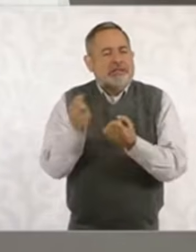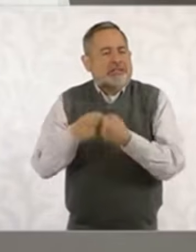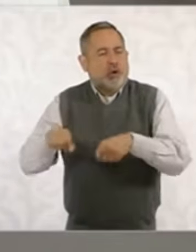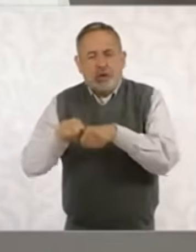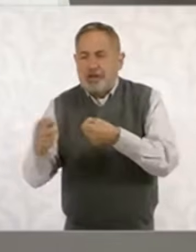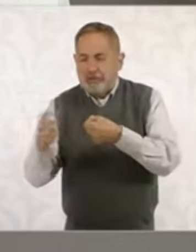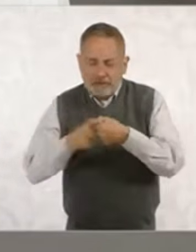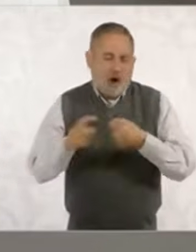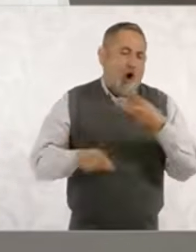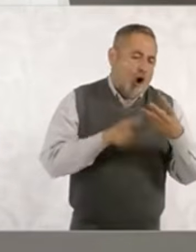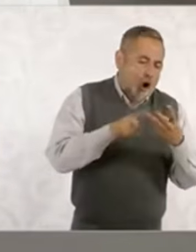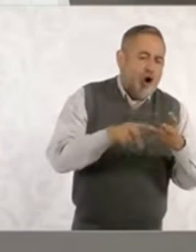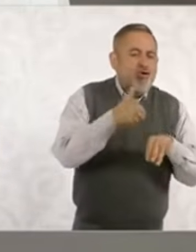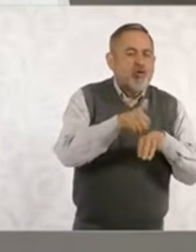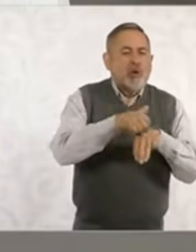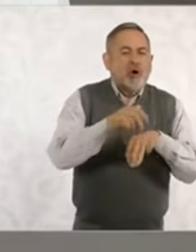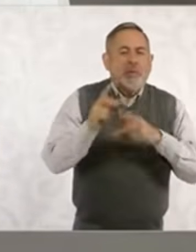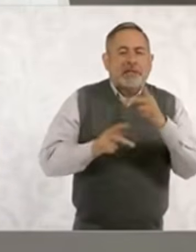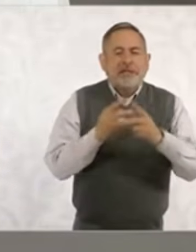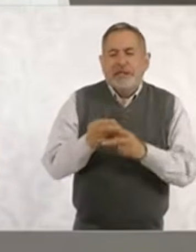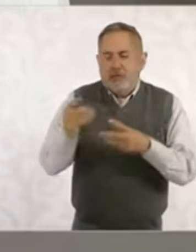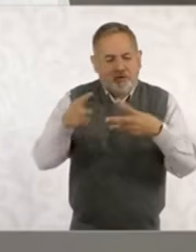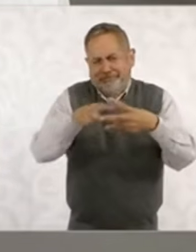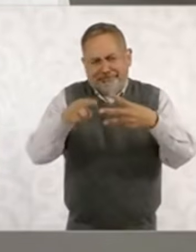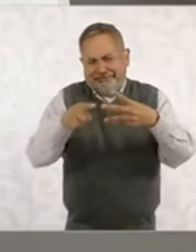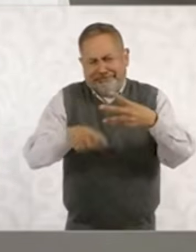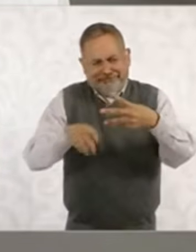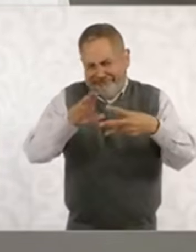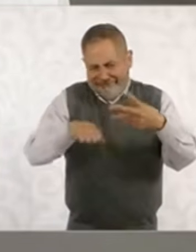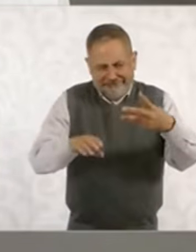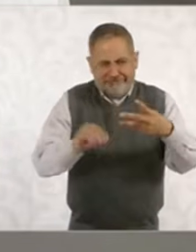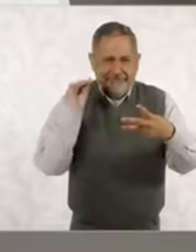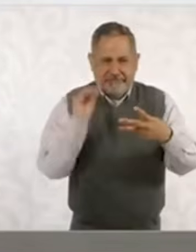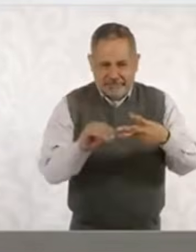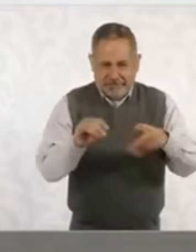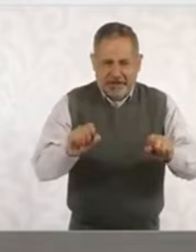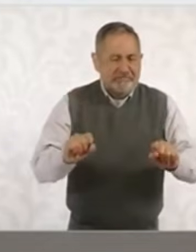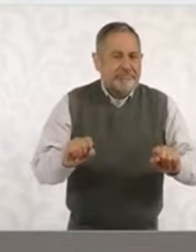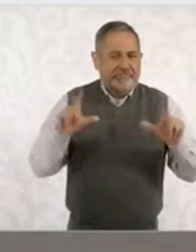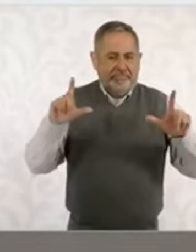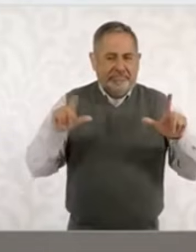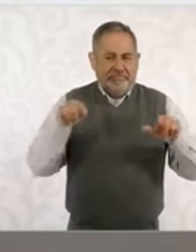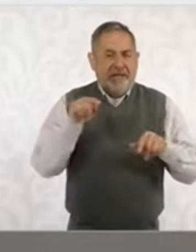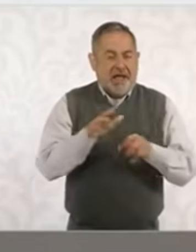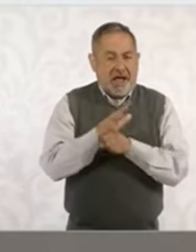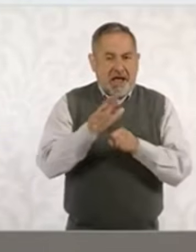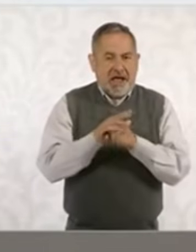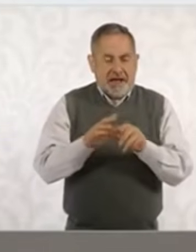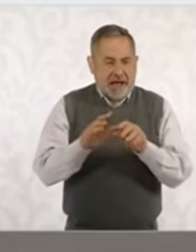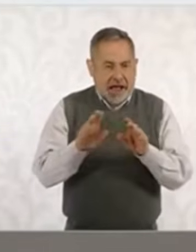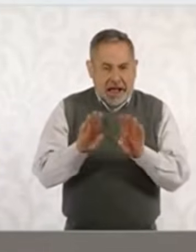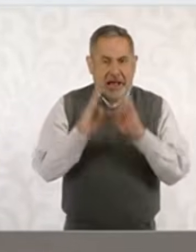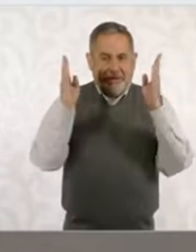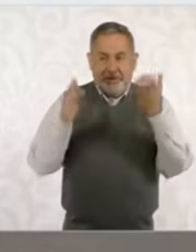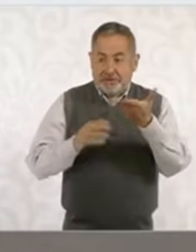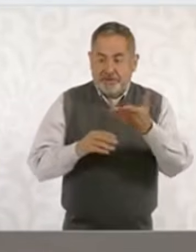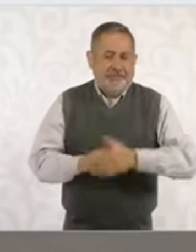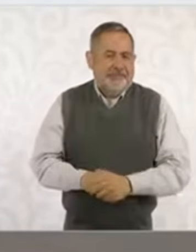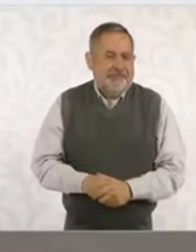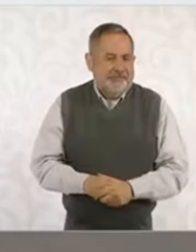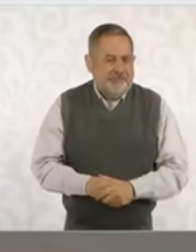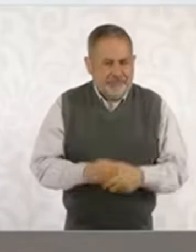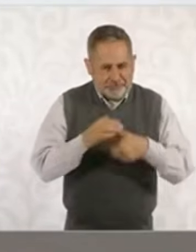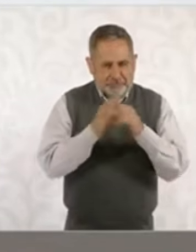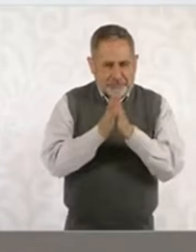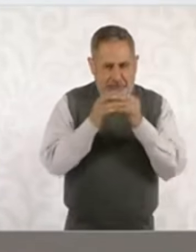de crédito, una de las 3, y se encuentran con lo siguiente. La que sigue, por favor.